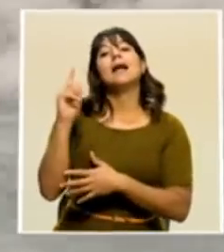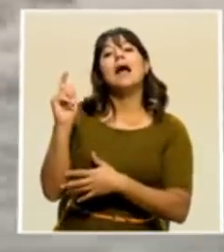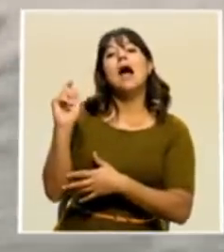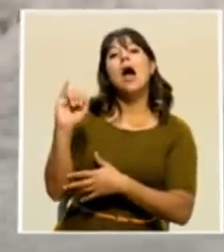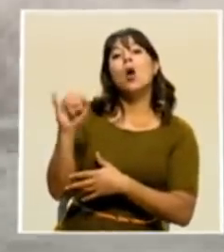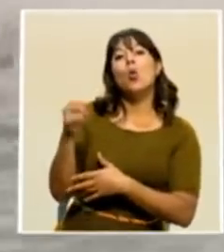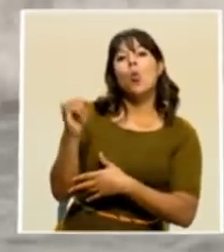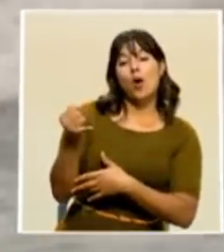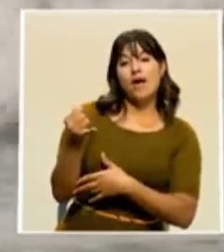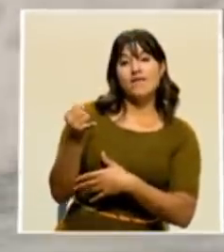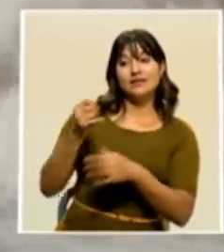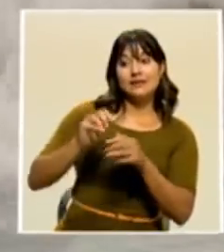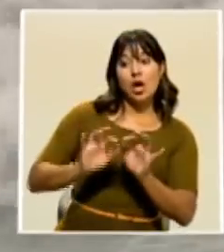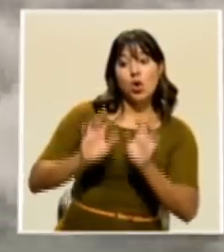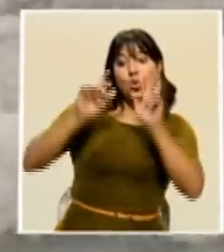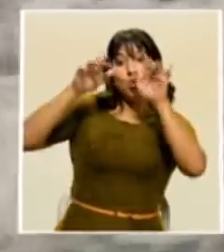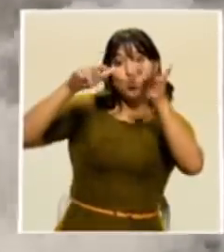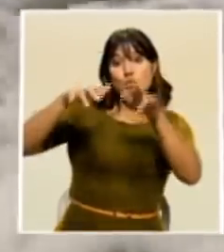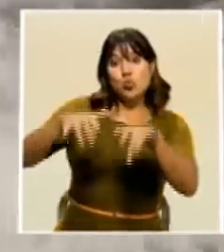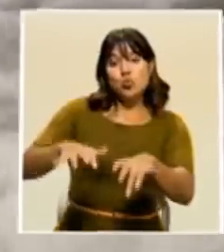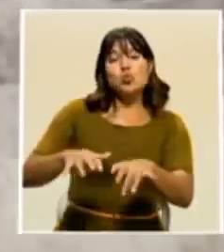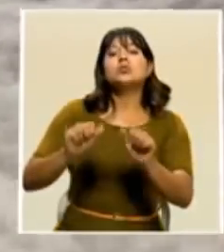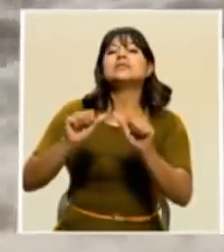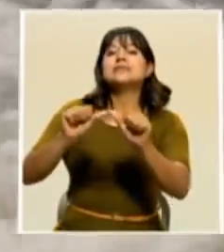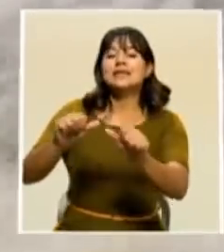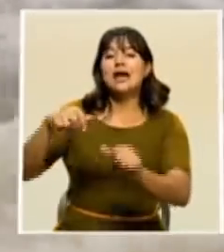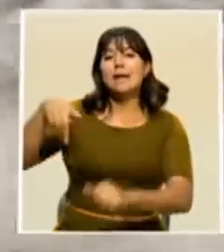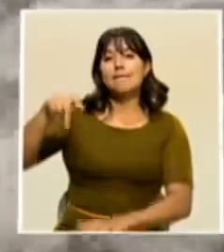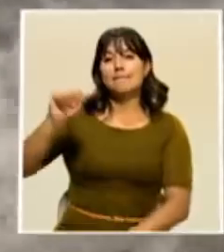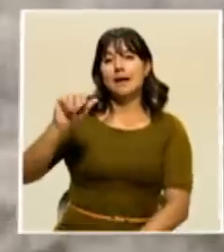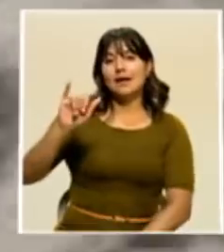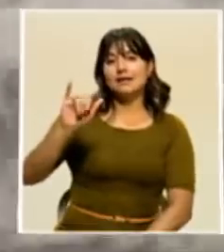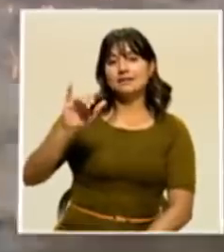de hasta 3 metros se perciba en el Pacífico Norte.